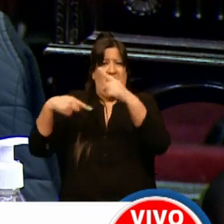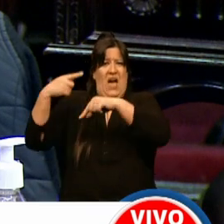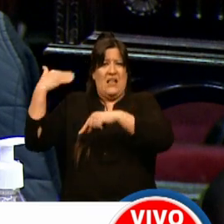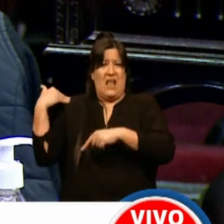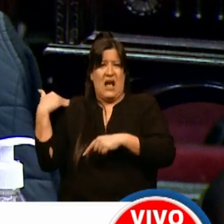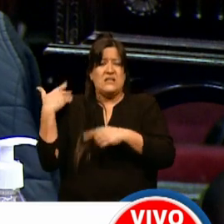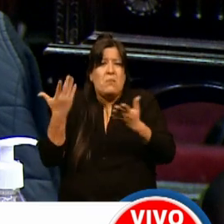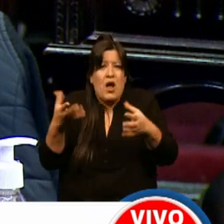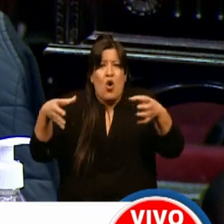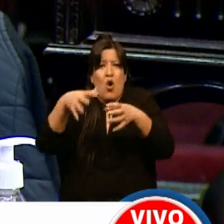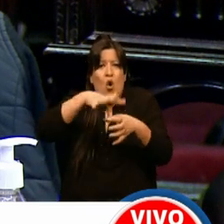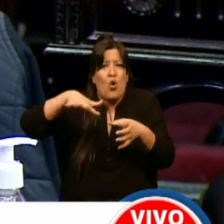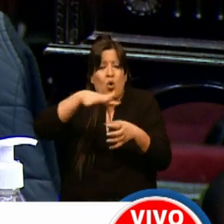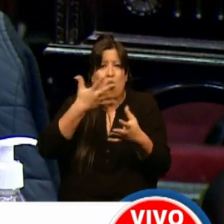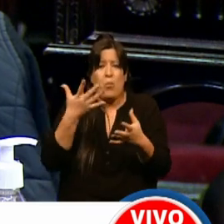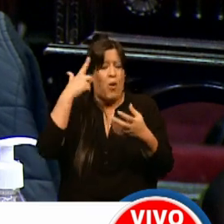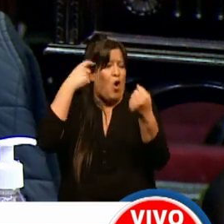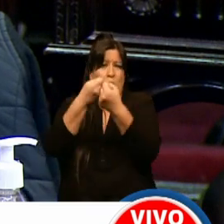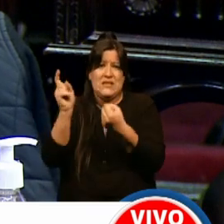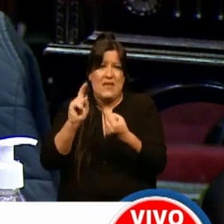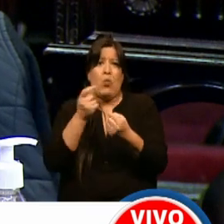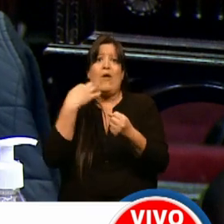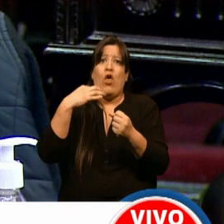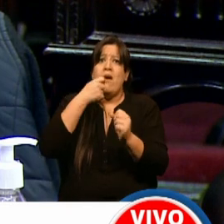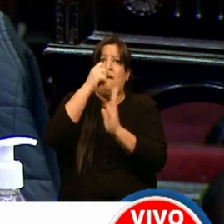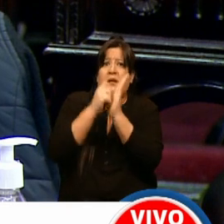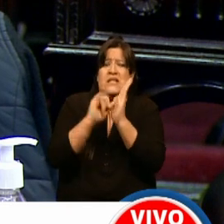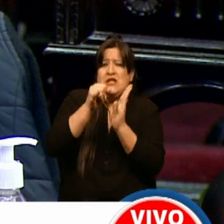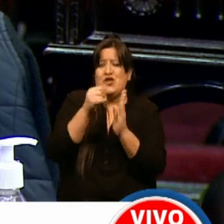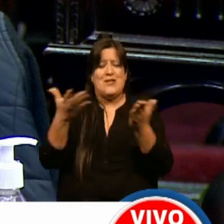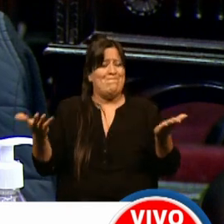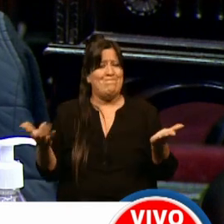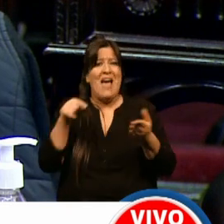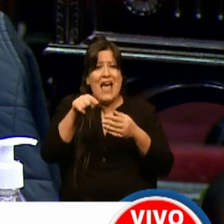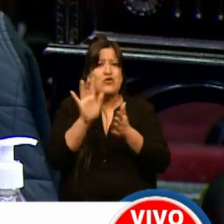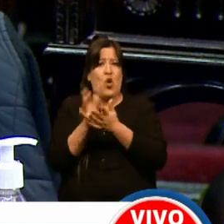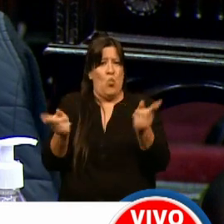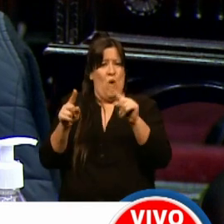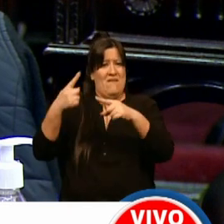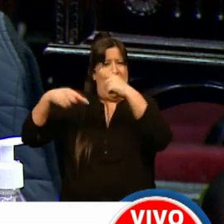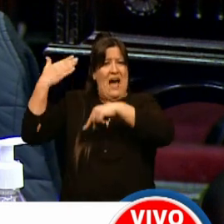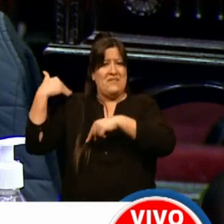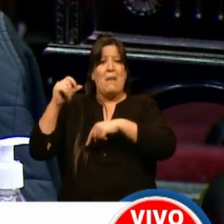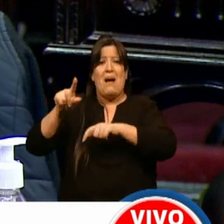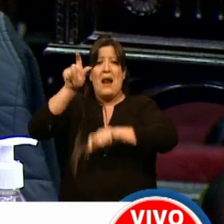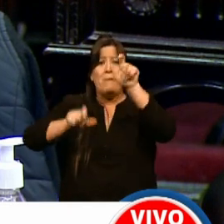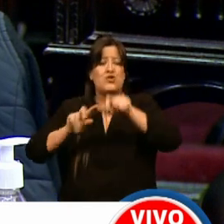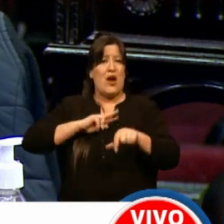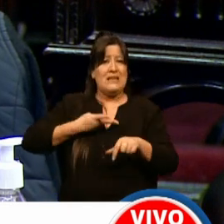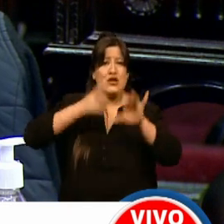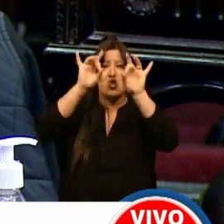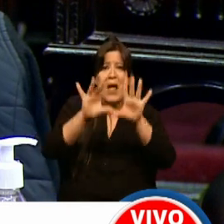parte de ese colectivo no está de acuerdo pero no sólo sería un paso atrás para las personas trans también